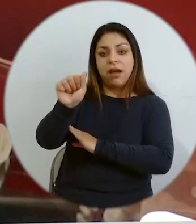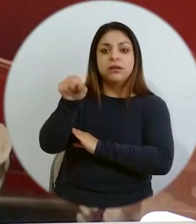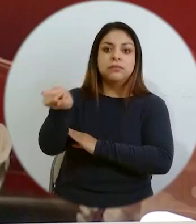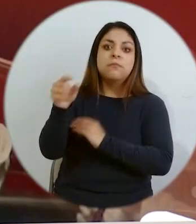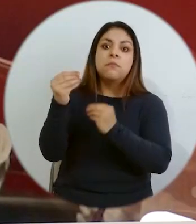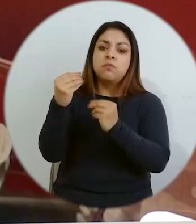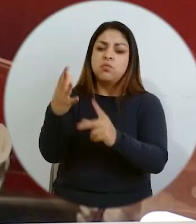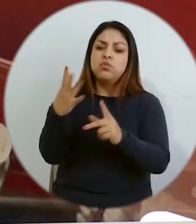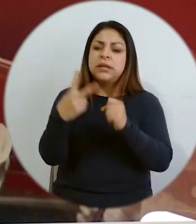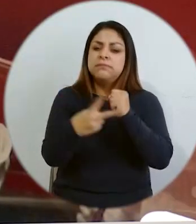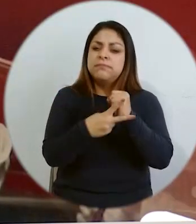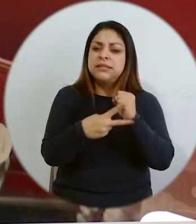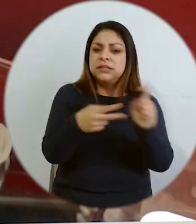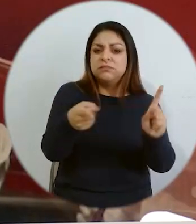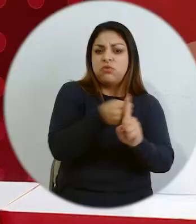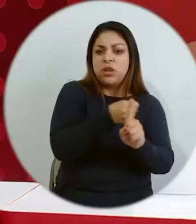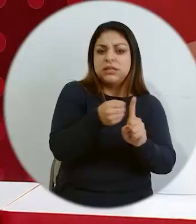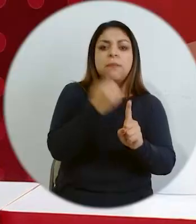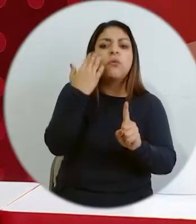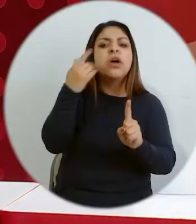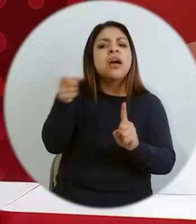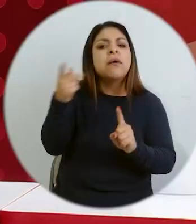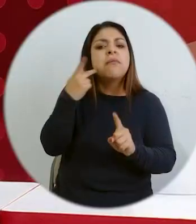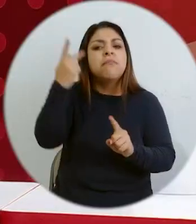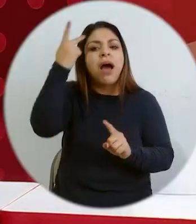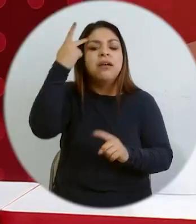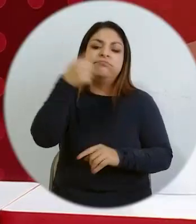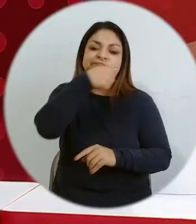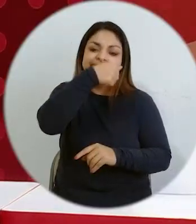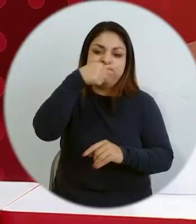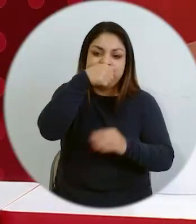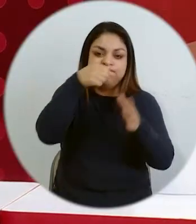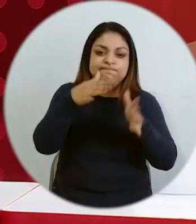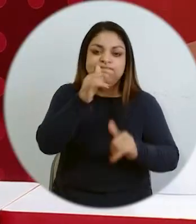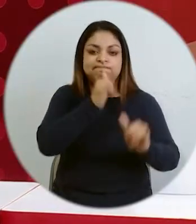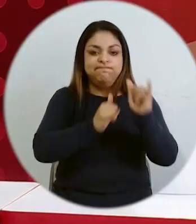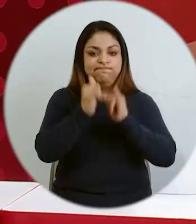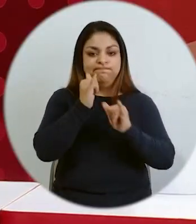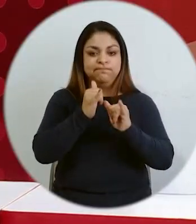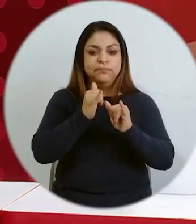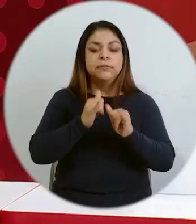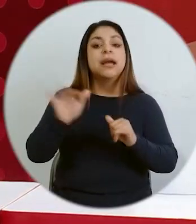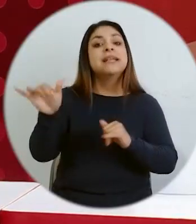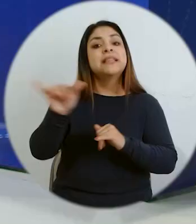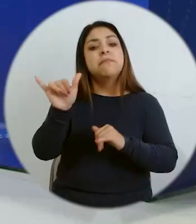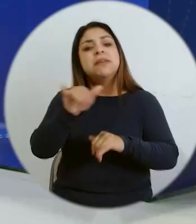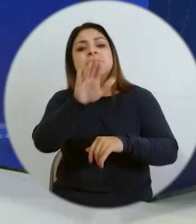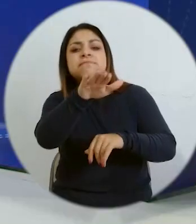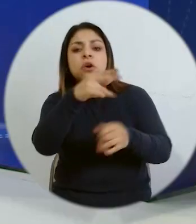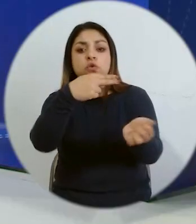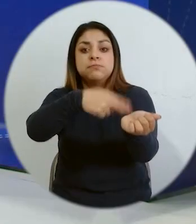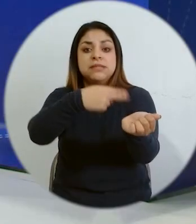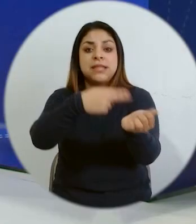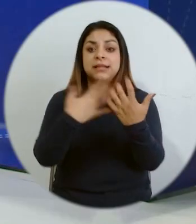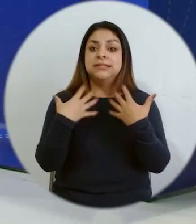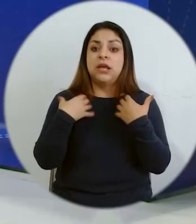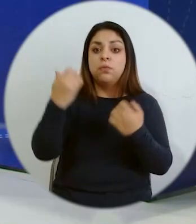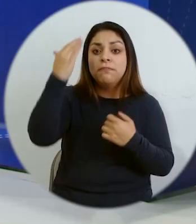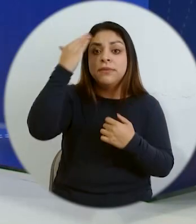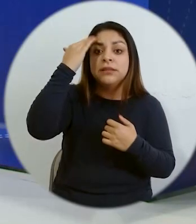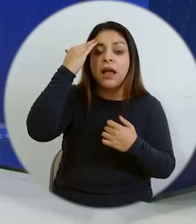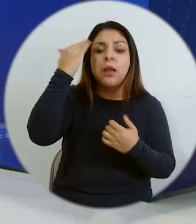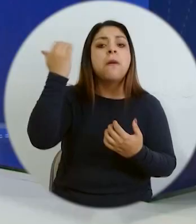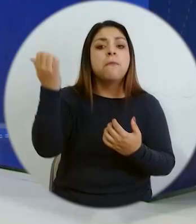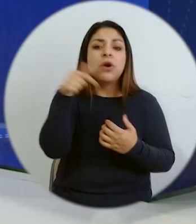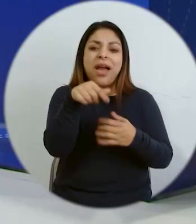causas de violencia contra los niños, muchos progenitores o cuidadores tienen problemas con consumo de sustancias. Referimos al Hospital de Salud Mental o a los